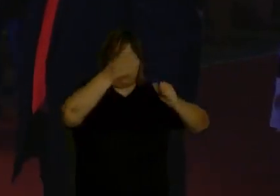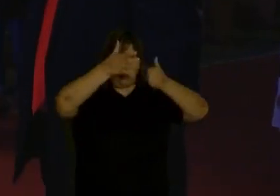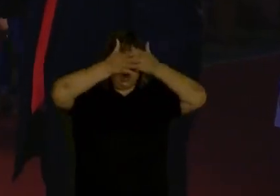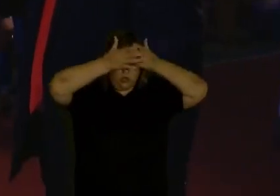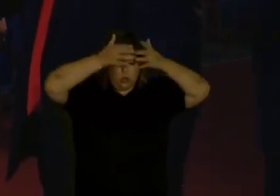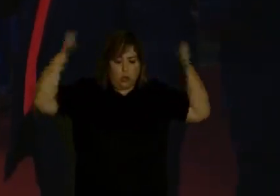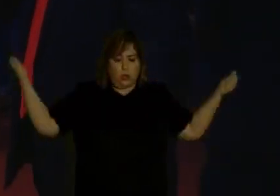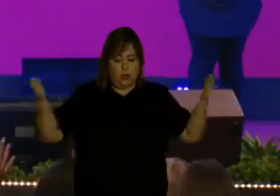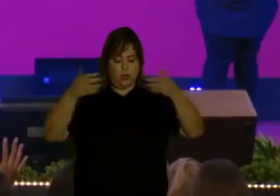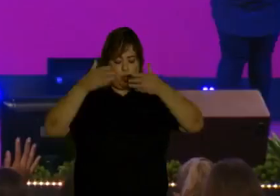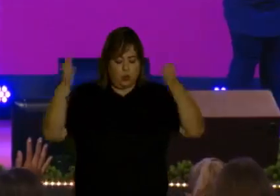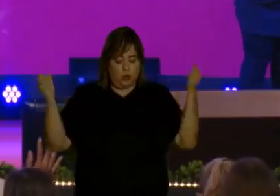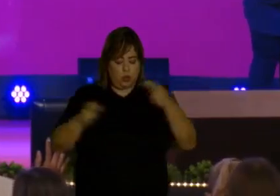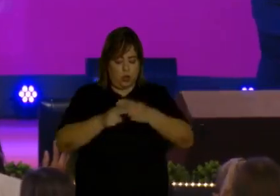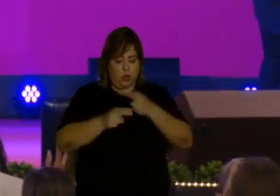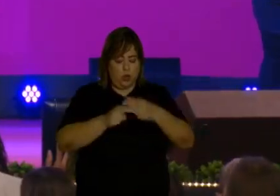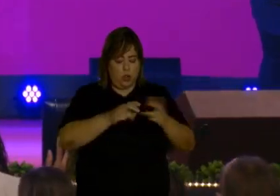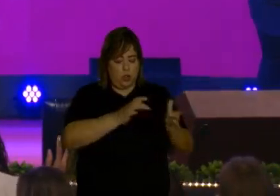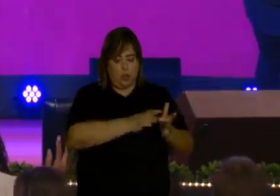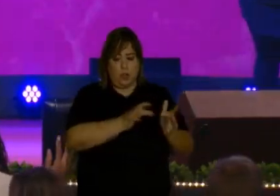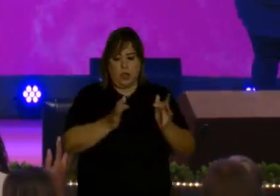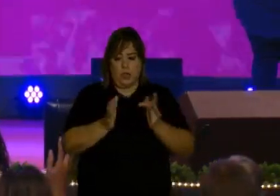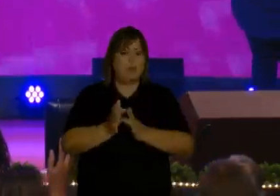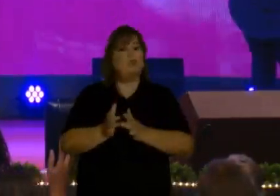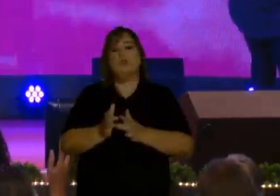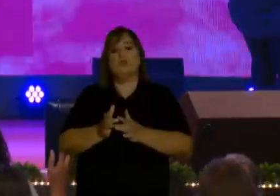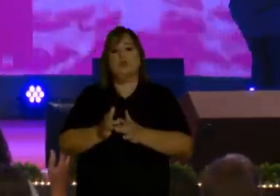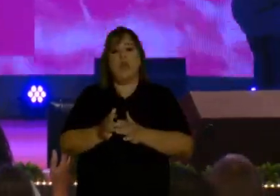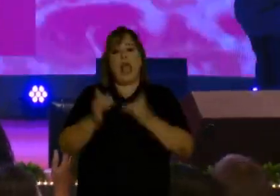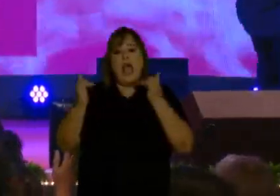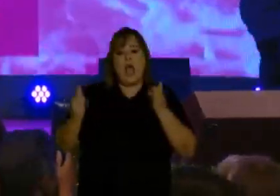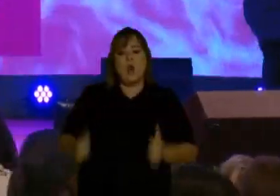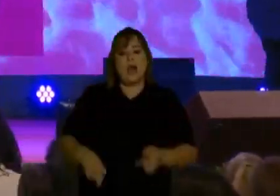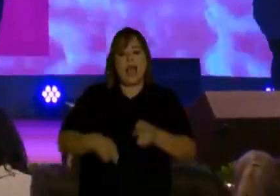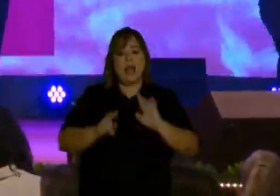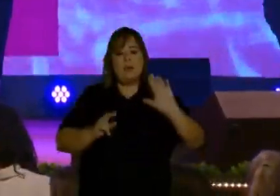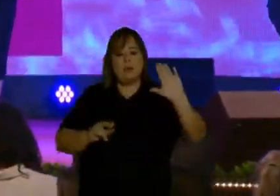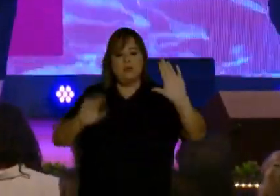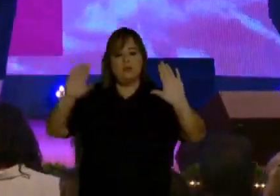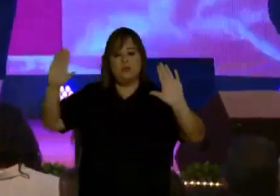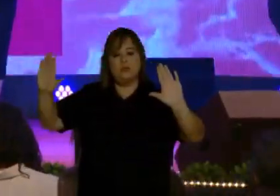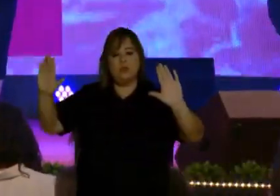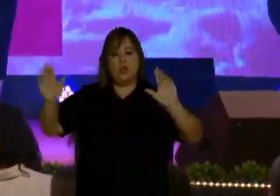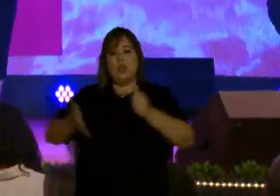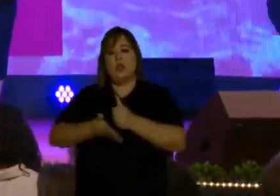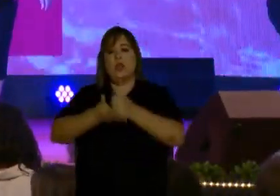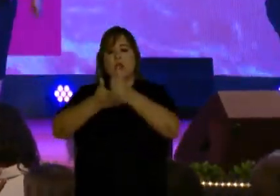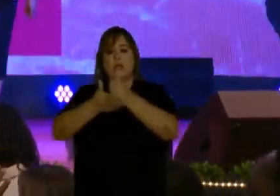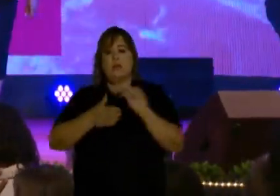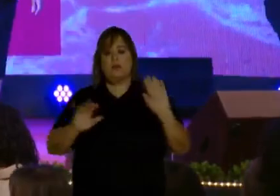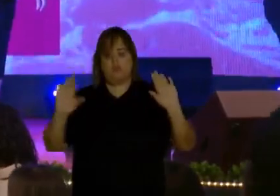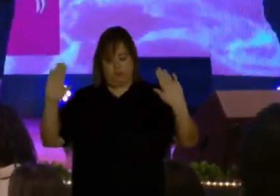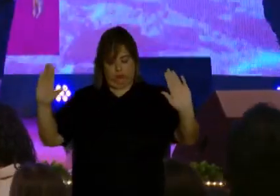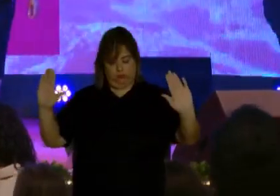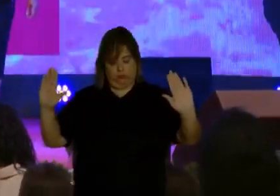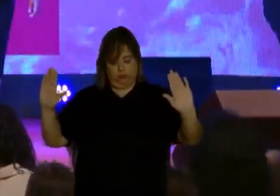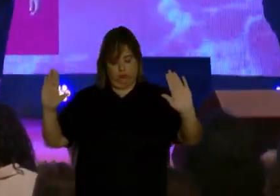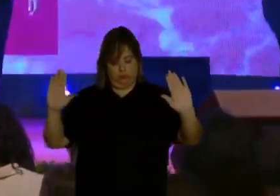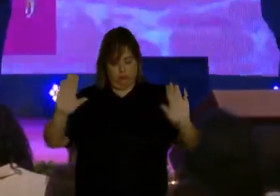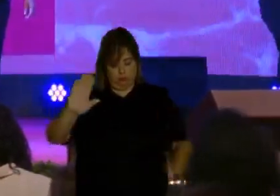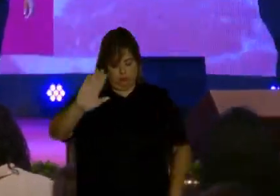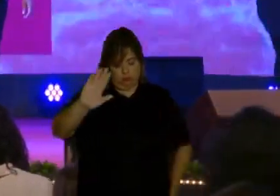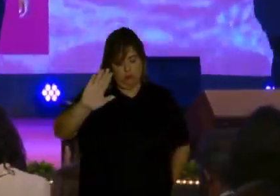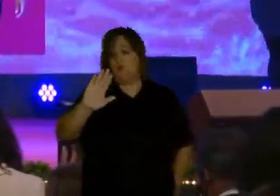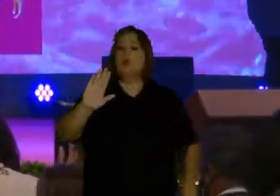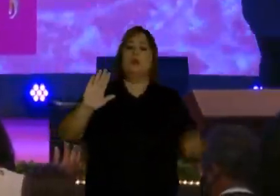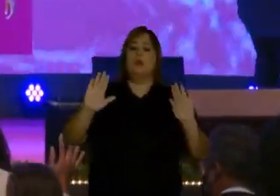Mis pastores, ayúdenme, los que quedan acá, ayúdenme. Pongan sus manitas rápidamente, Joy, ayúdame también, por favor. Vente,